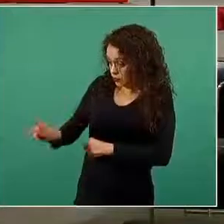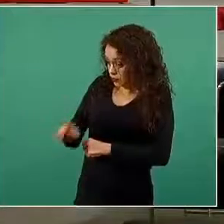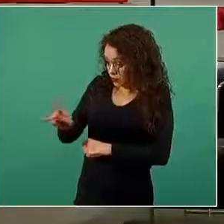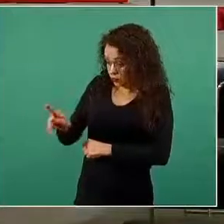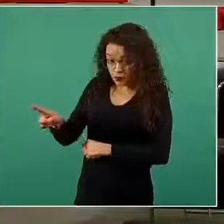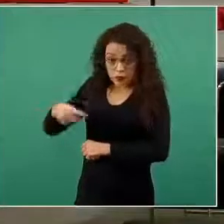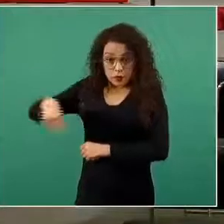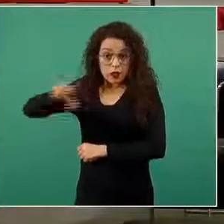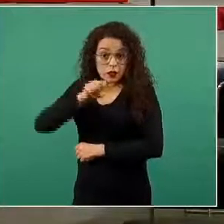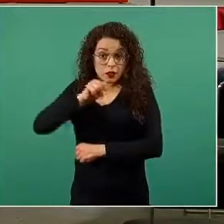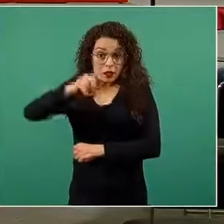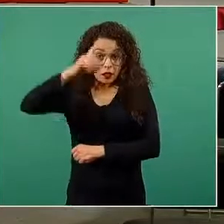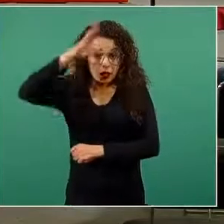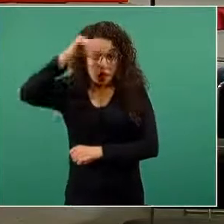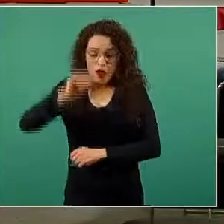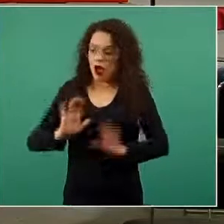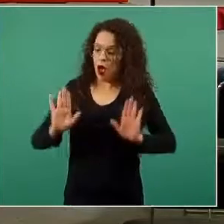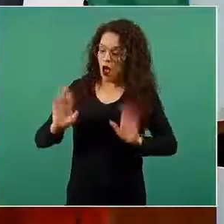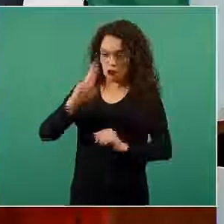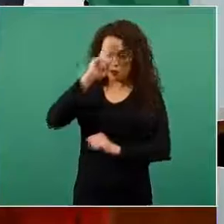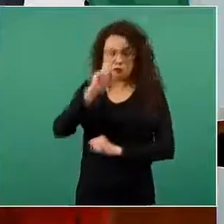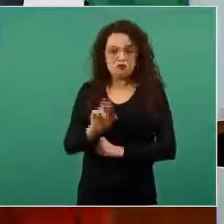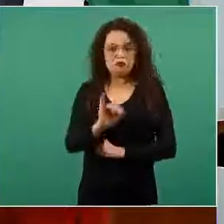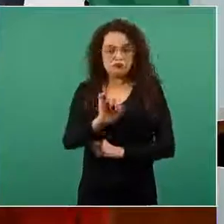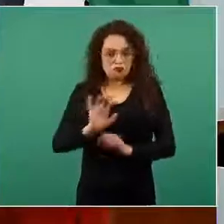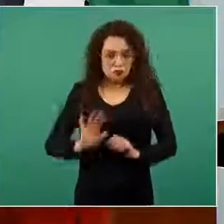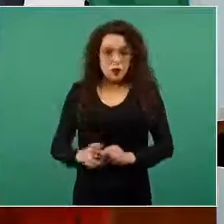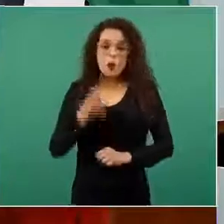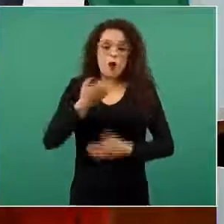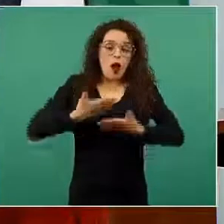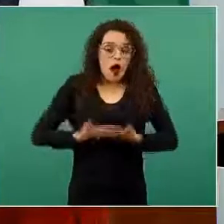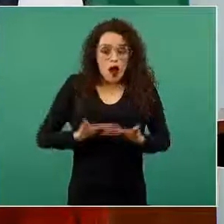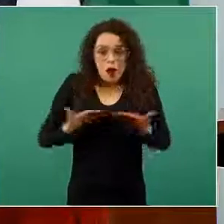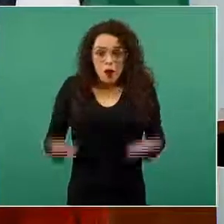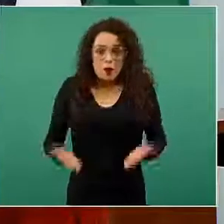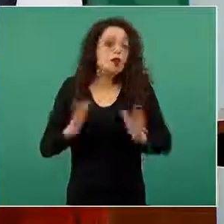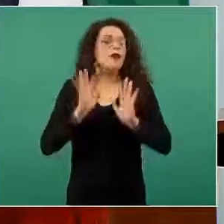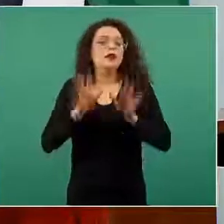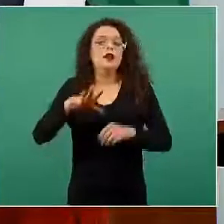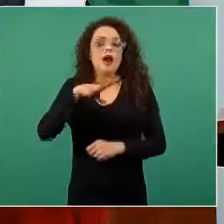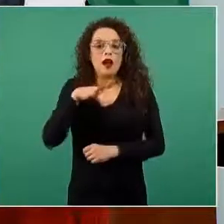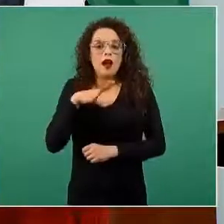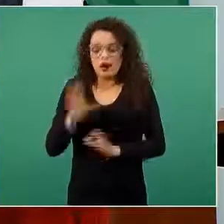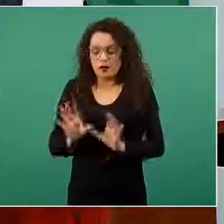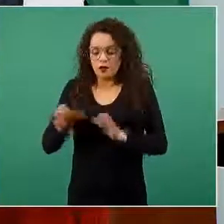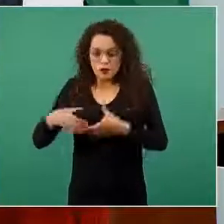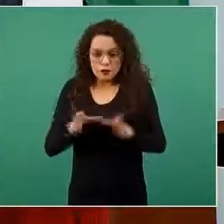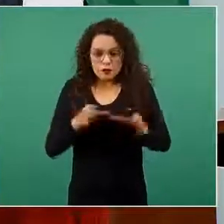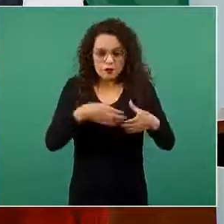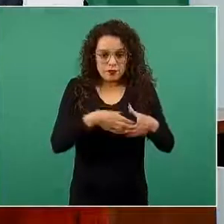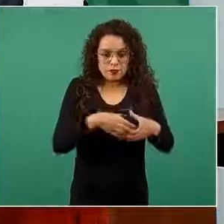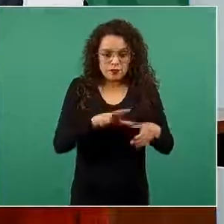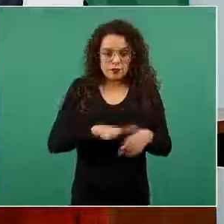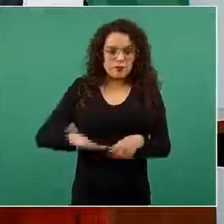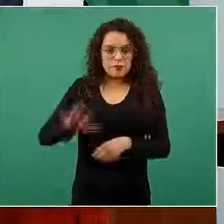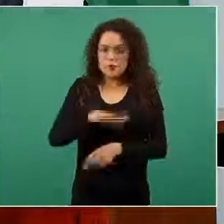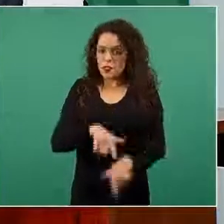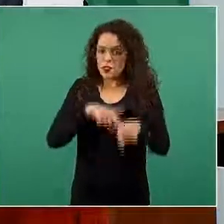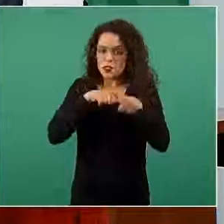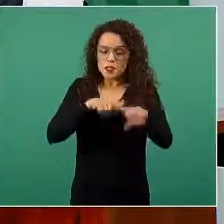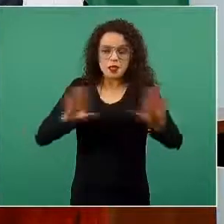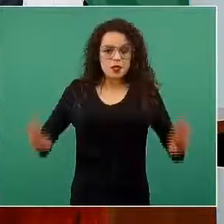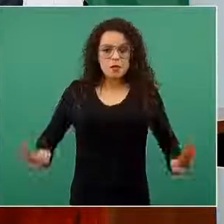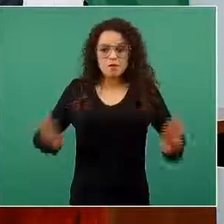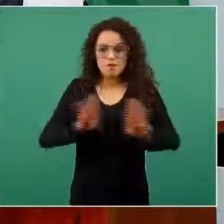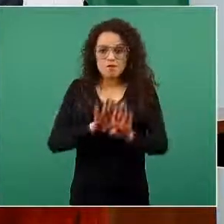totalmente de acuerdo en ese sentido, la seguimos. Tan es así que al día de hoy tenemos poblaciones que no han abierto y que se mantienen